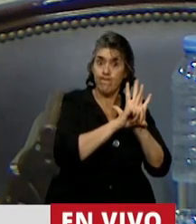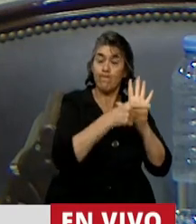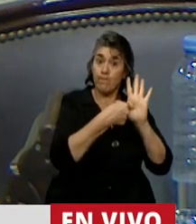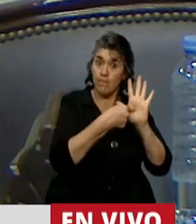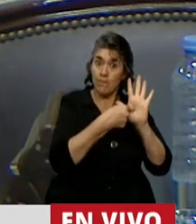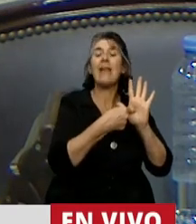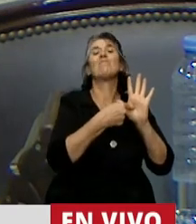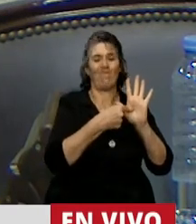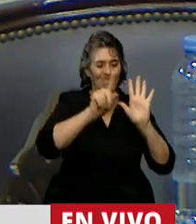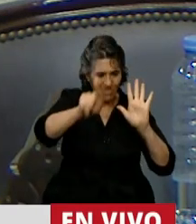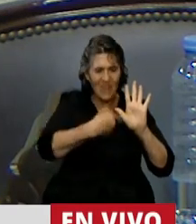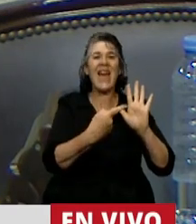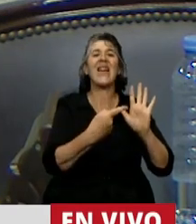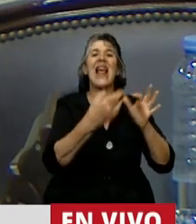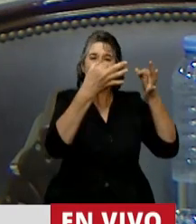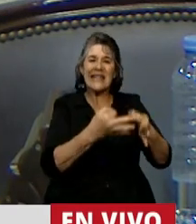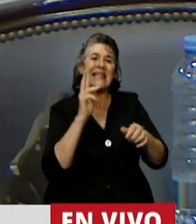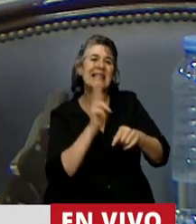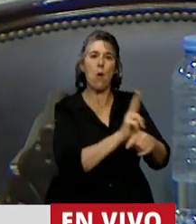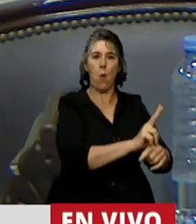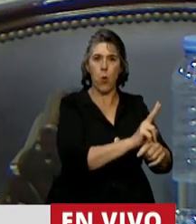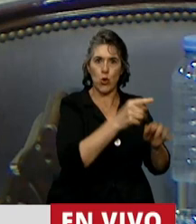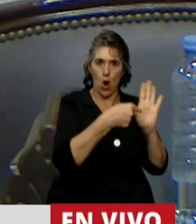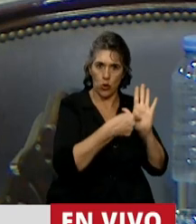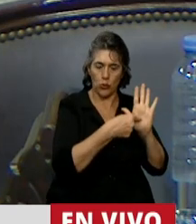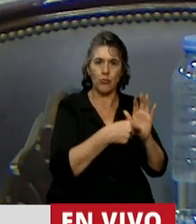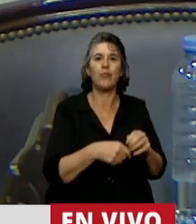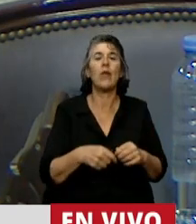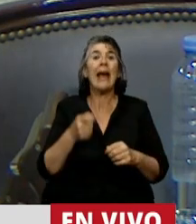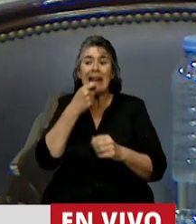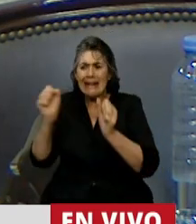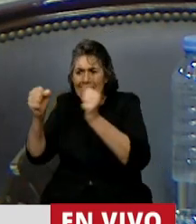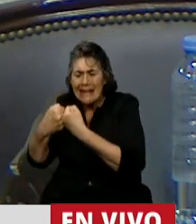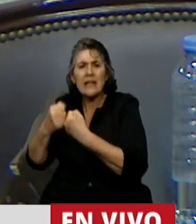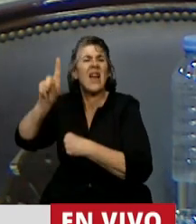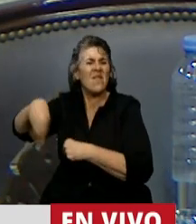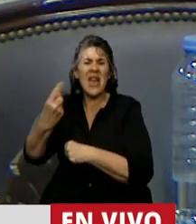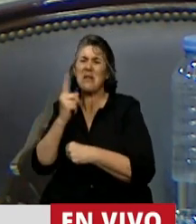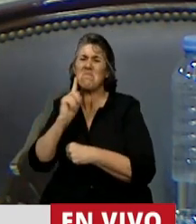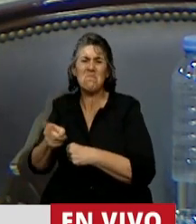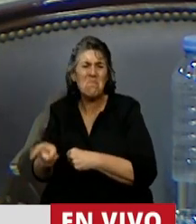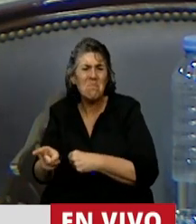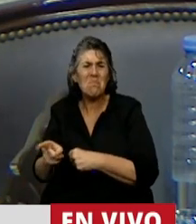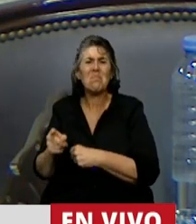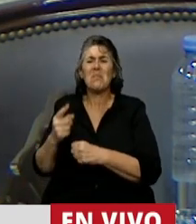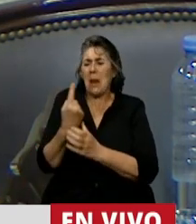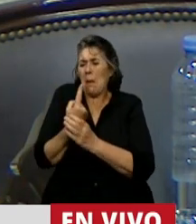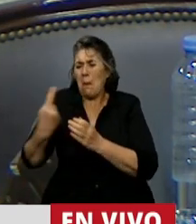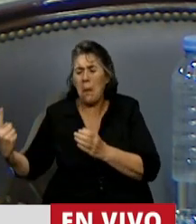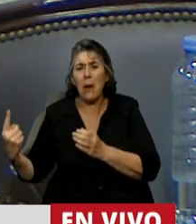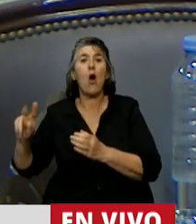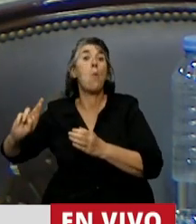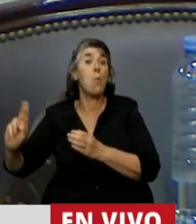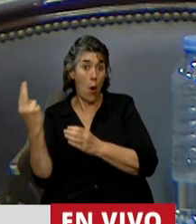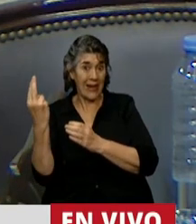tanto seguro. La clandestinidad implica riesgos, exclusión y muerte. Y